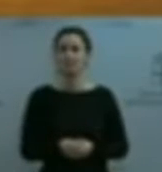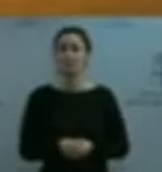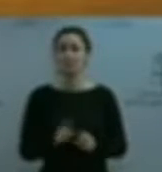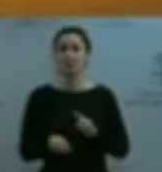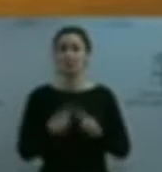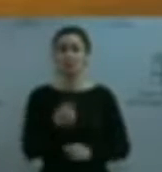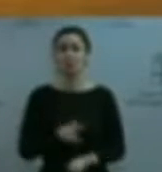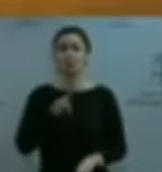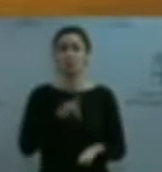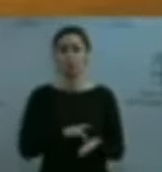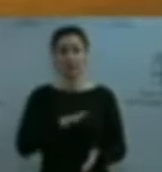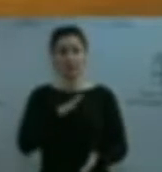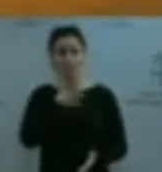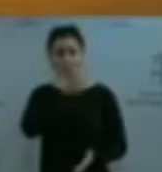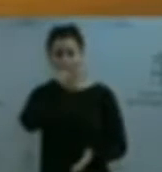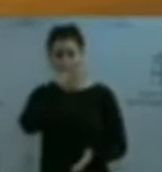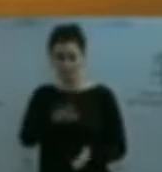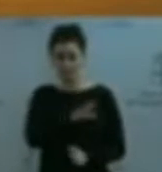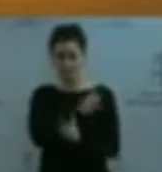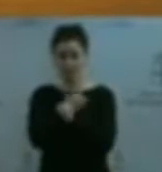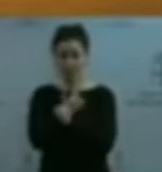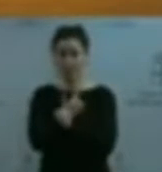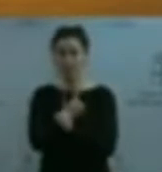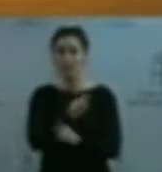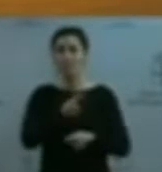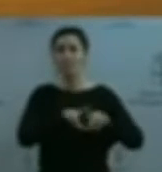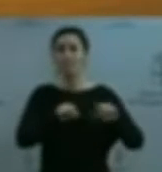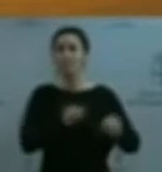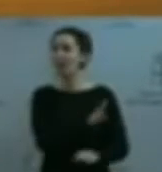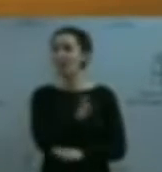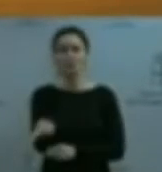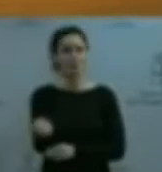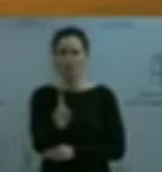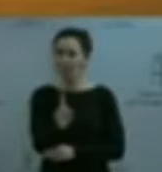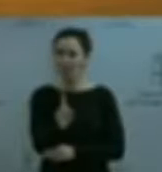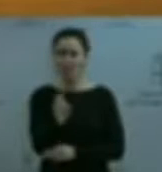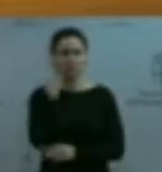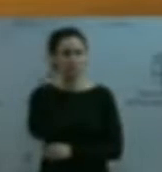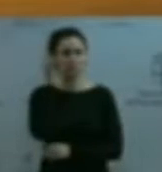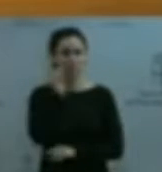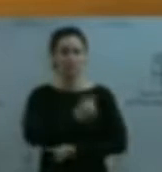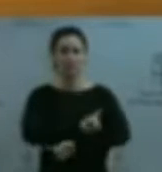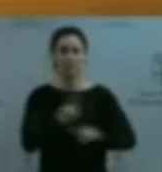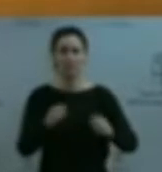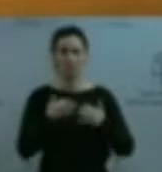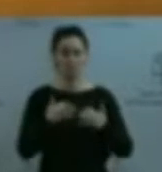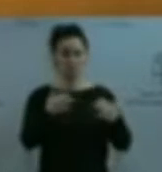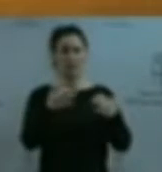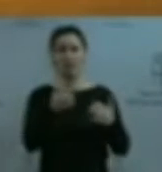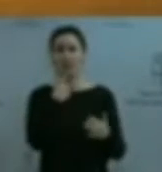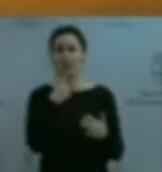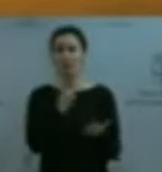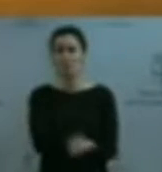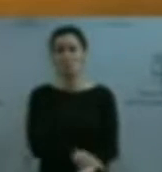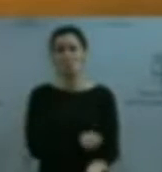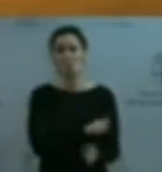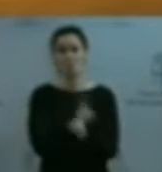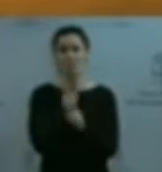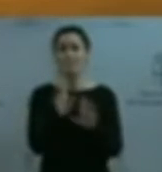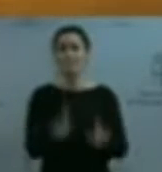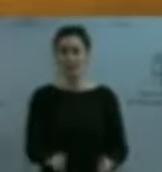personó, ni compareció ante la sala, lo que determinó que se declarara desierto el recurso y con ello fuera firme la condena. Y claro,